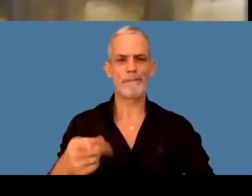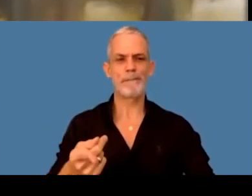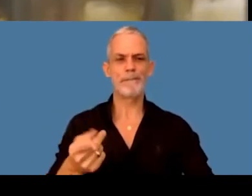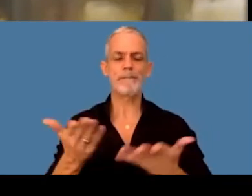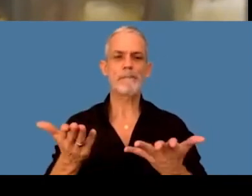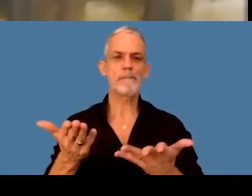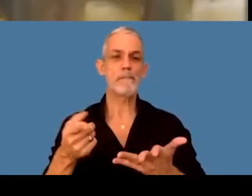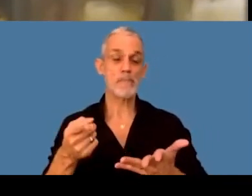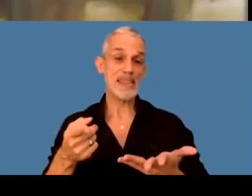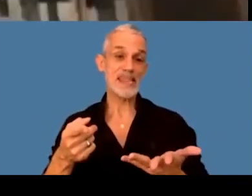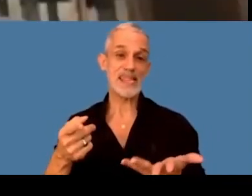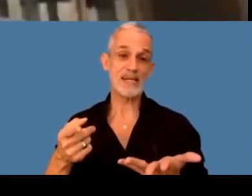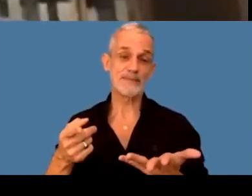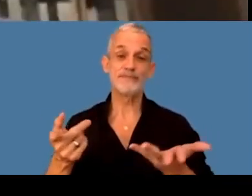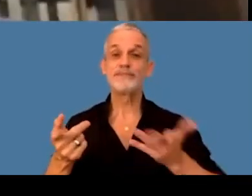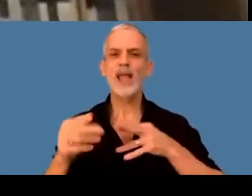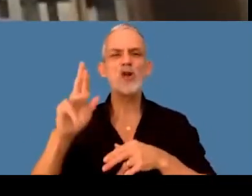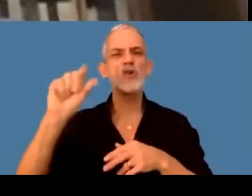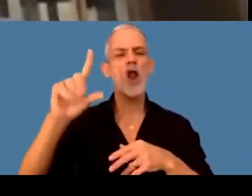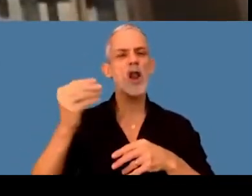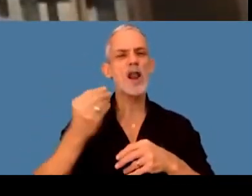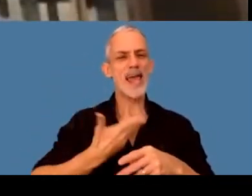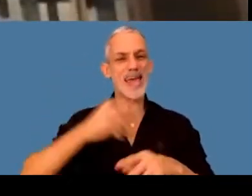todos. El rol del Estado no es menor,